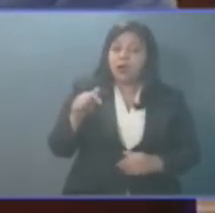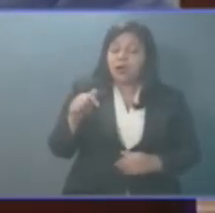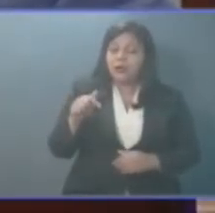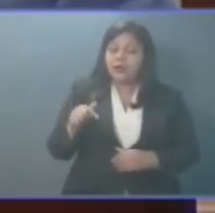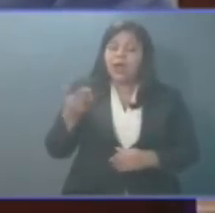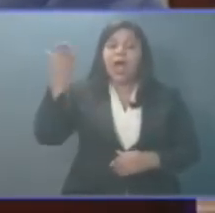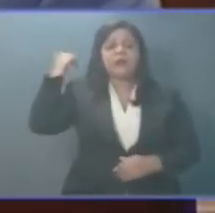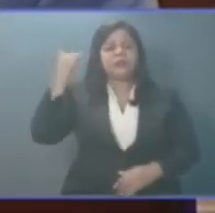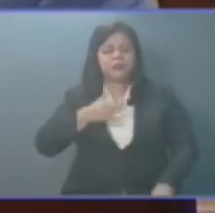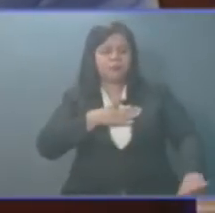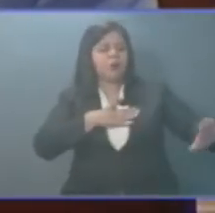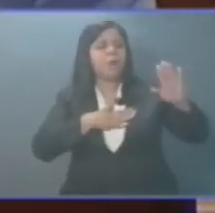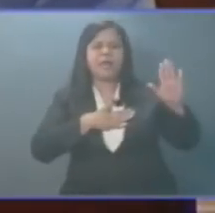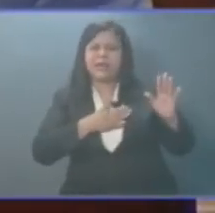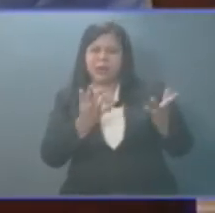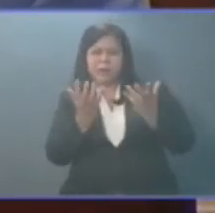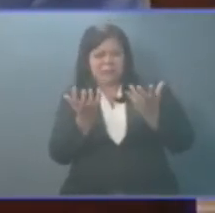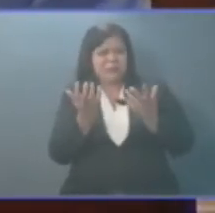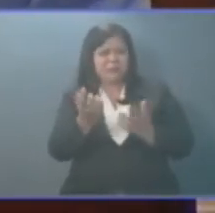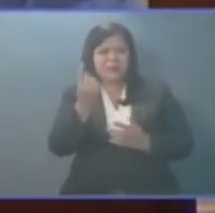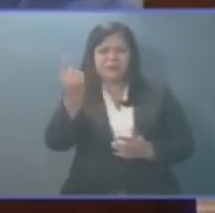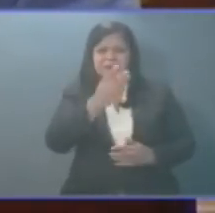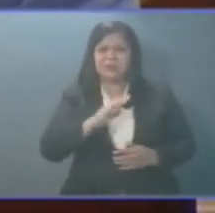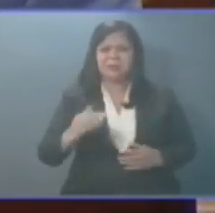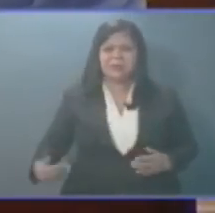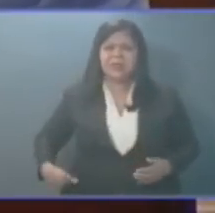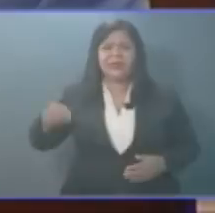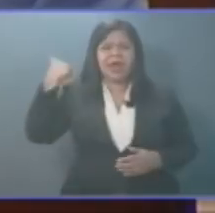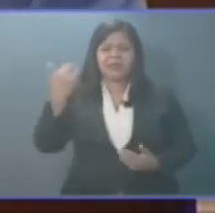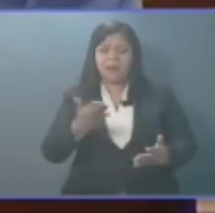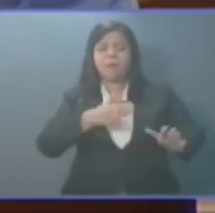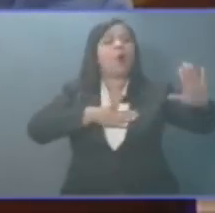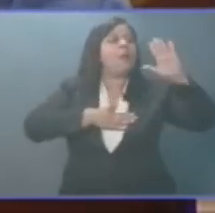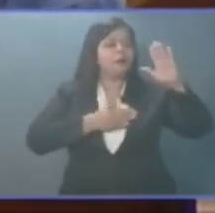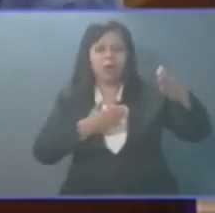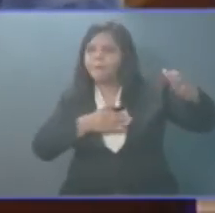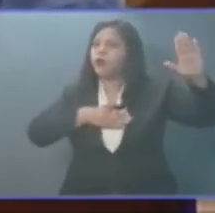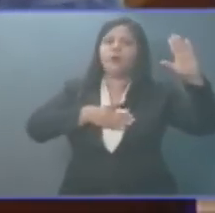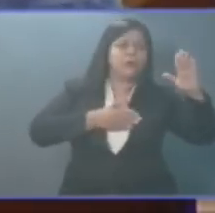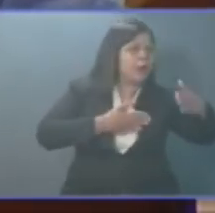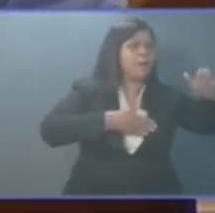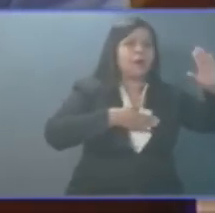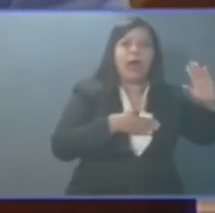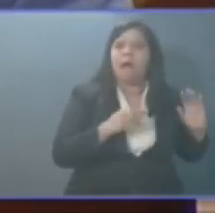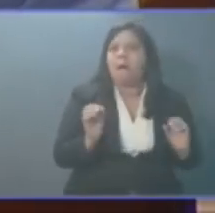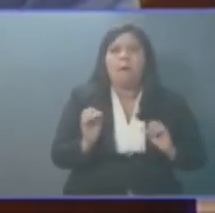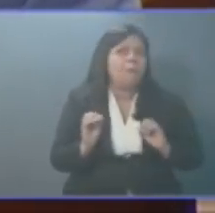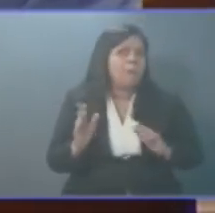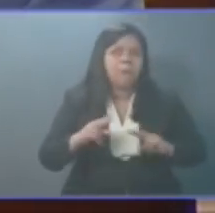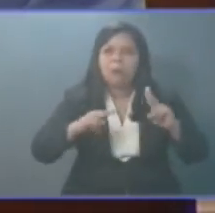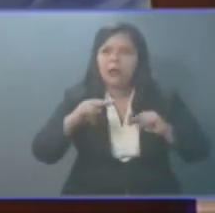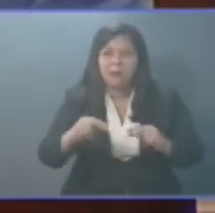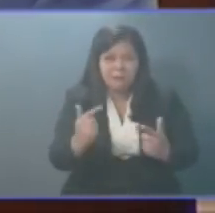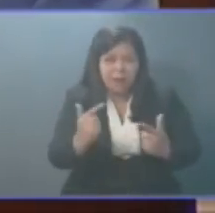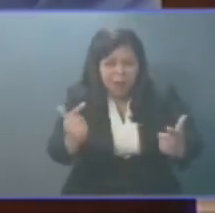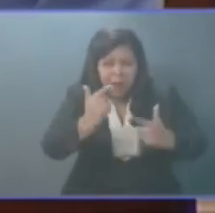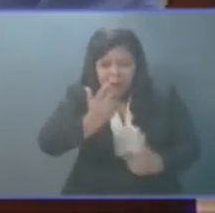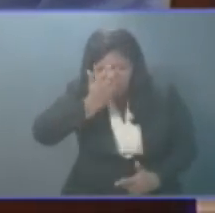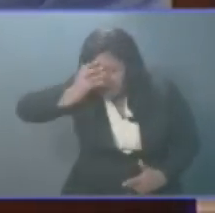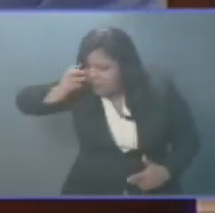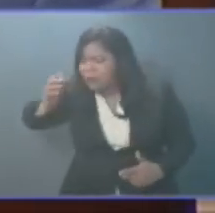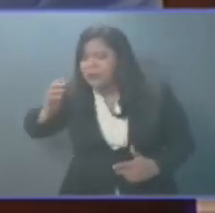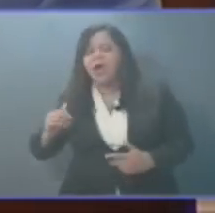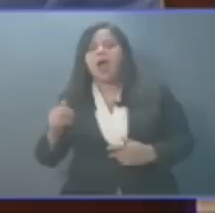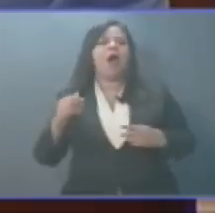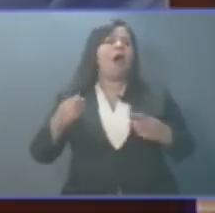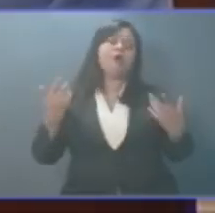fue prometido por cualquier cantidad de presidentes y vicepresidentes y ministros. Los más sinvergüenzas hasta hicieron actos